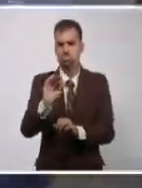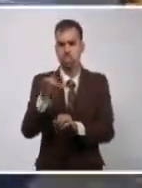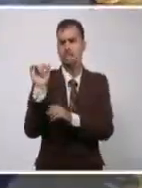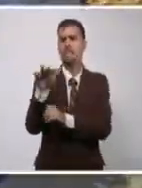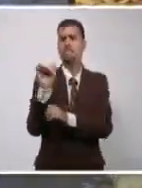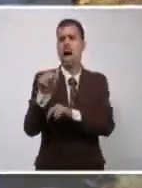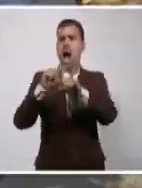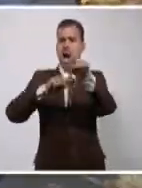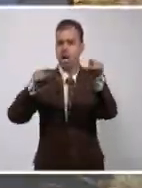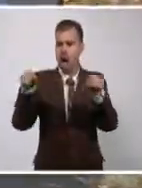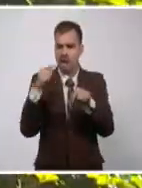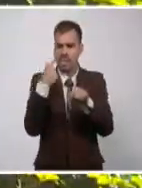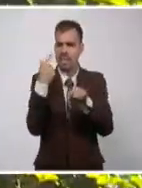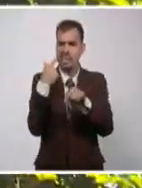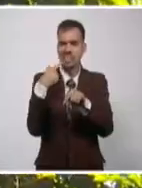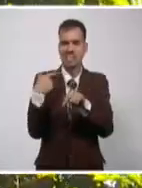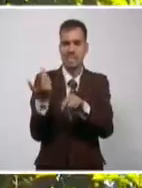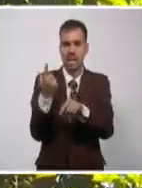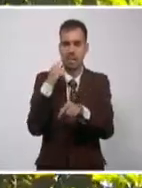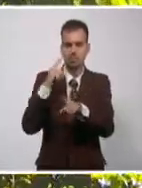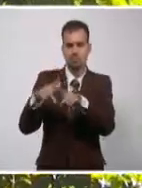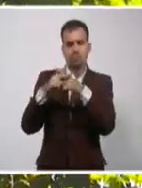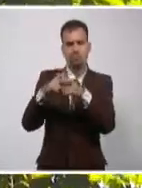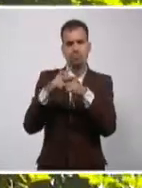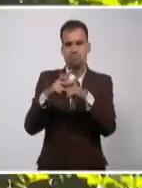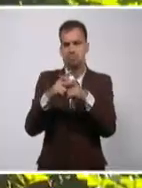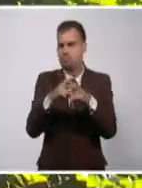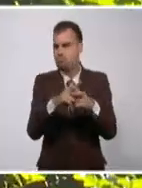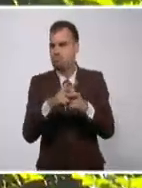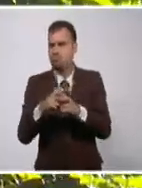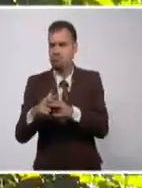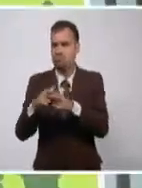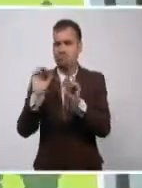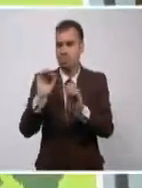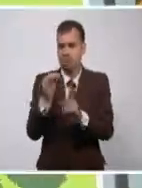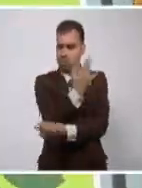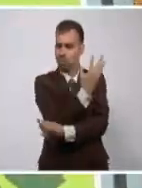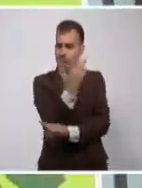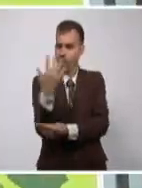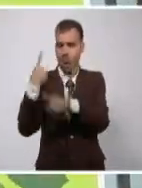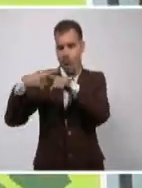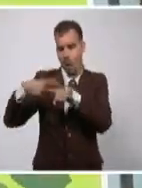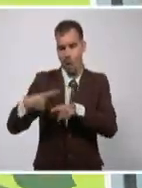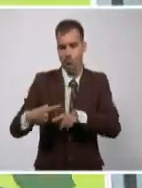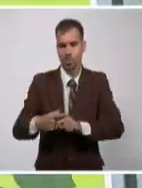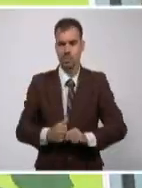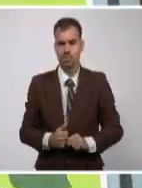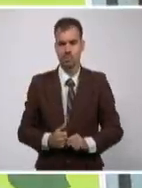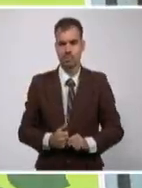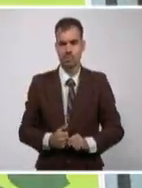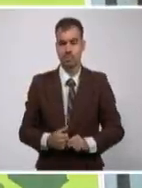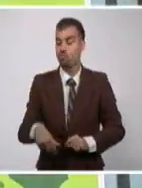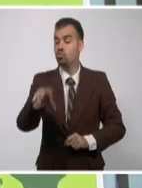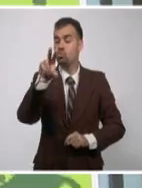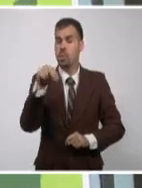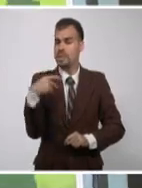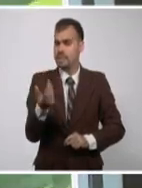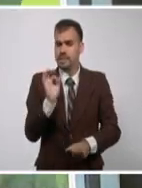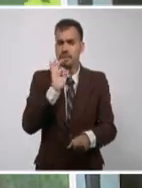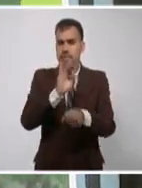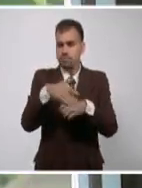las acciones que se acometen para revitalizar el funcionamiento de este espacio. Como novedad, inician los servicios